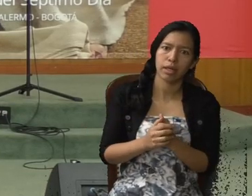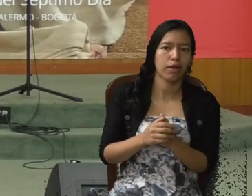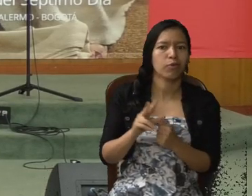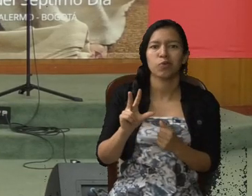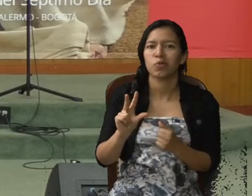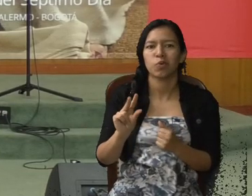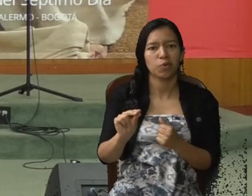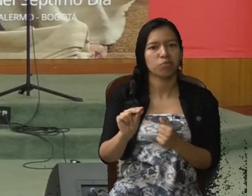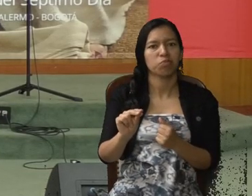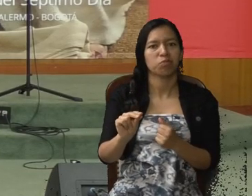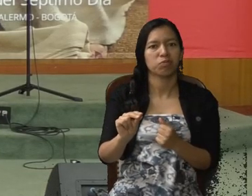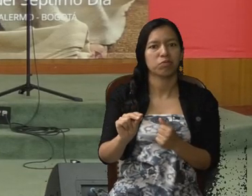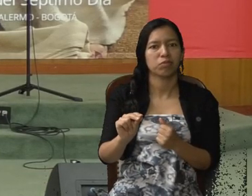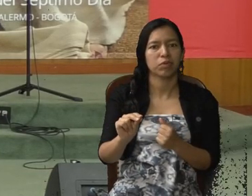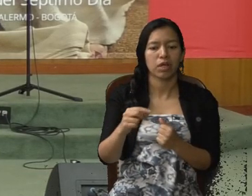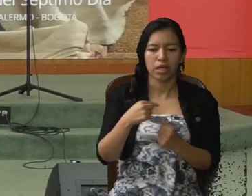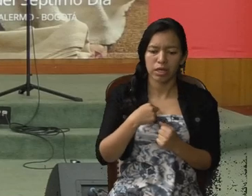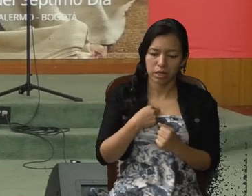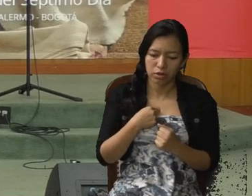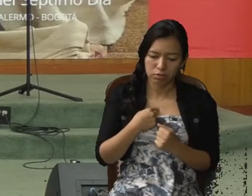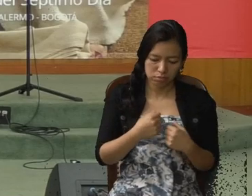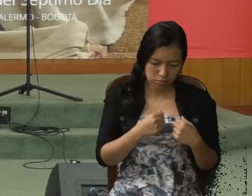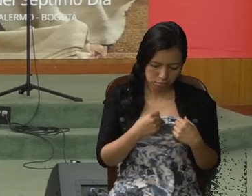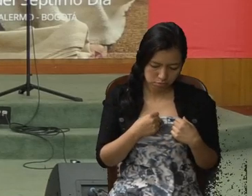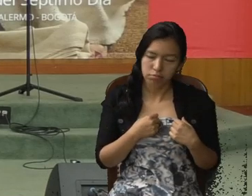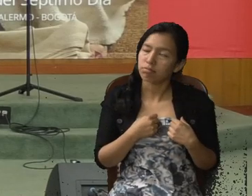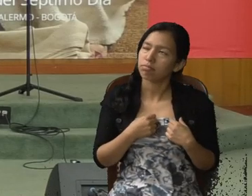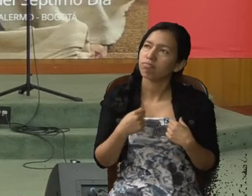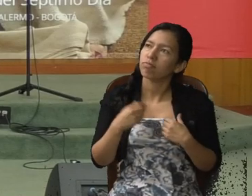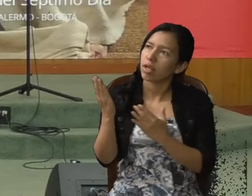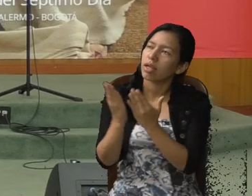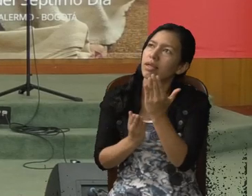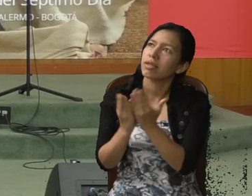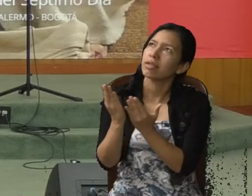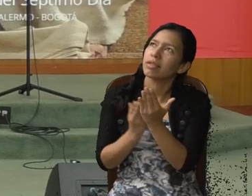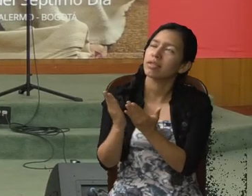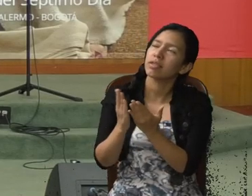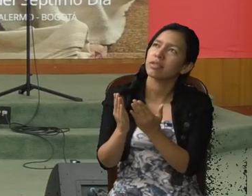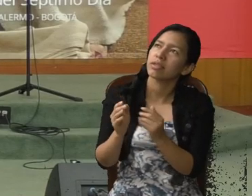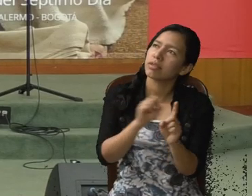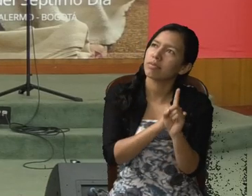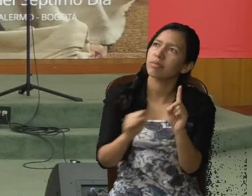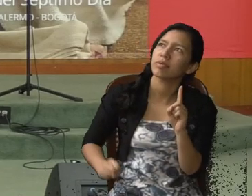algo muy importante y fue ponerse a disposición como sierva del Señor.